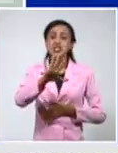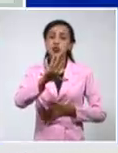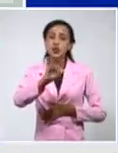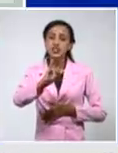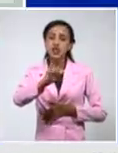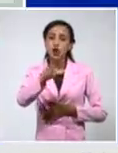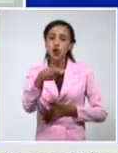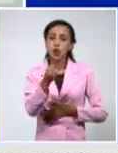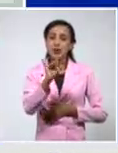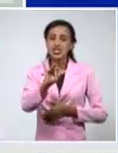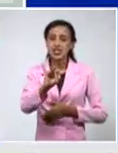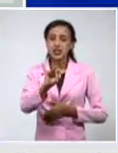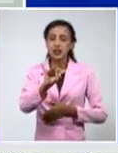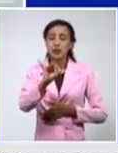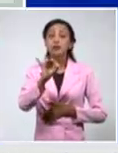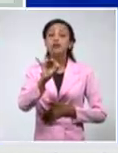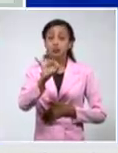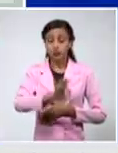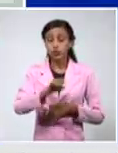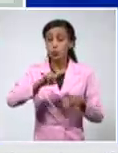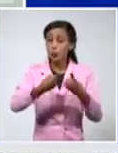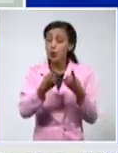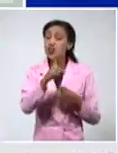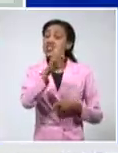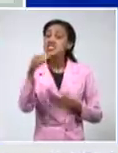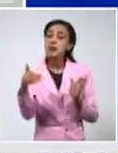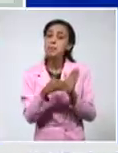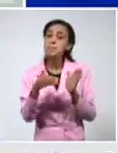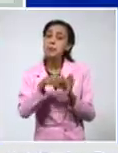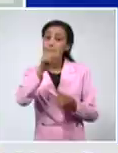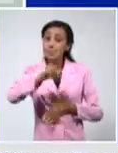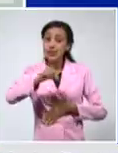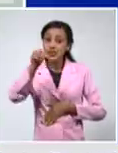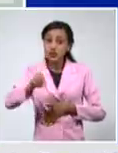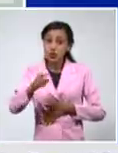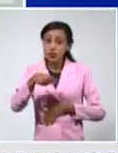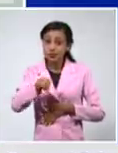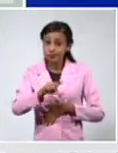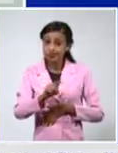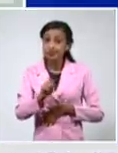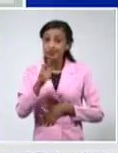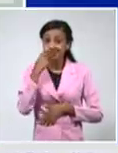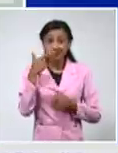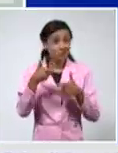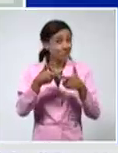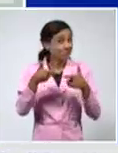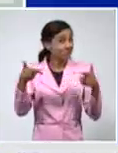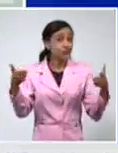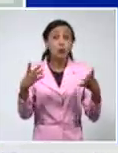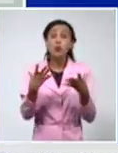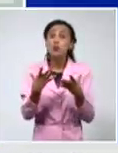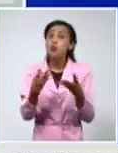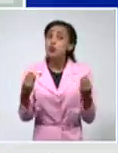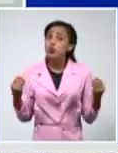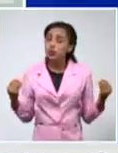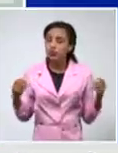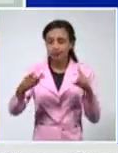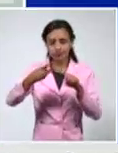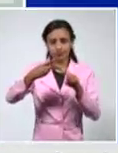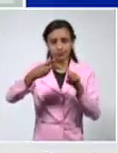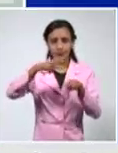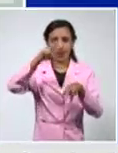1.056,7 por 100.000 habitantes, una tasa muy elevada. Después le sigue Habana